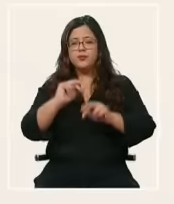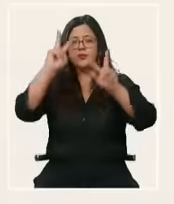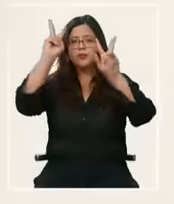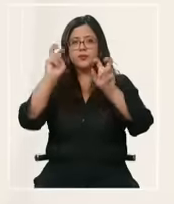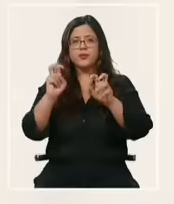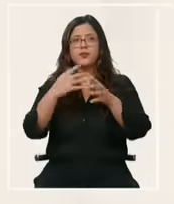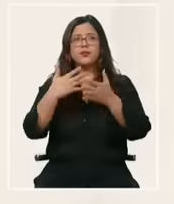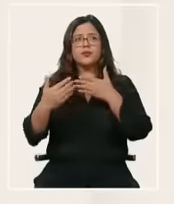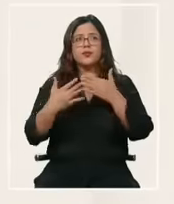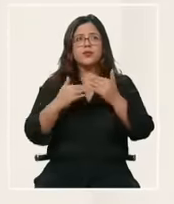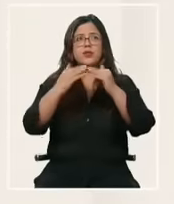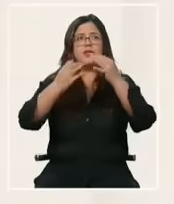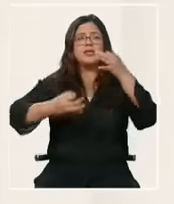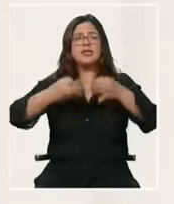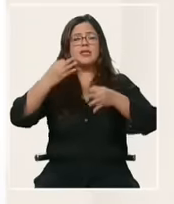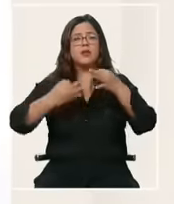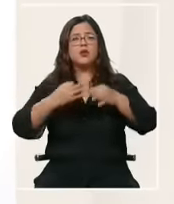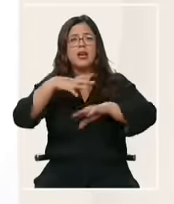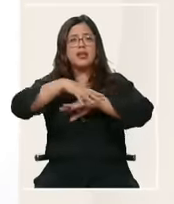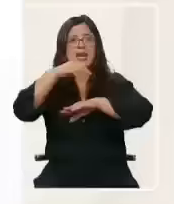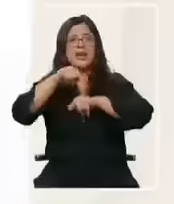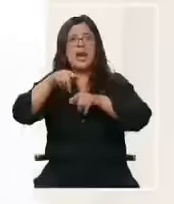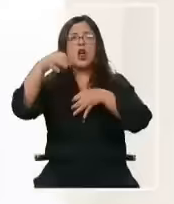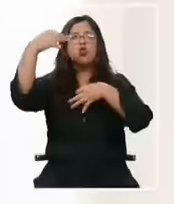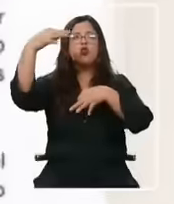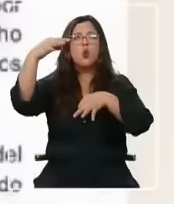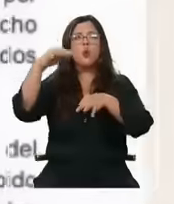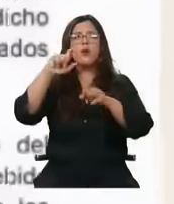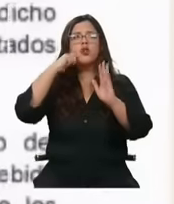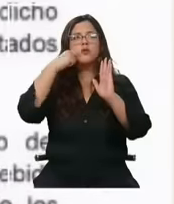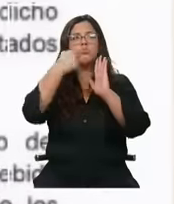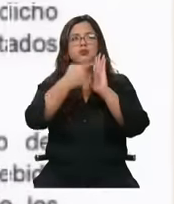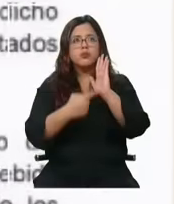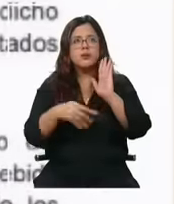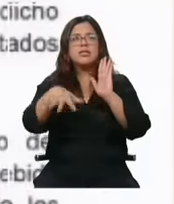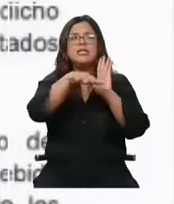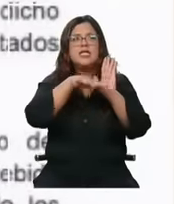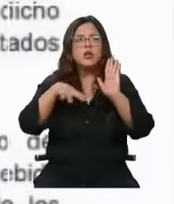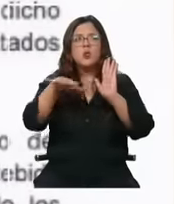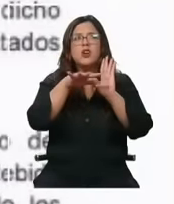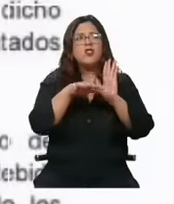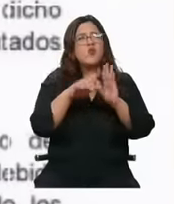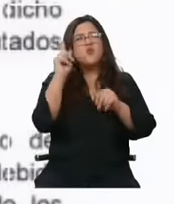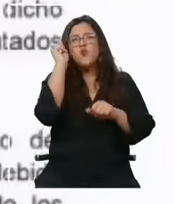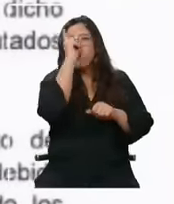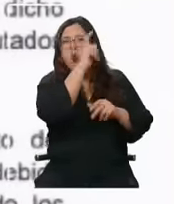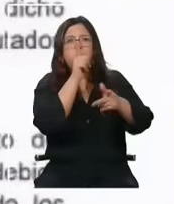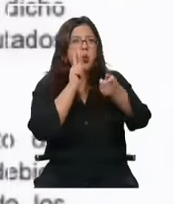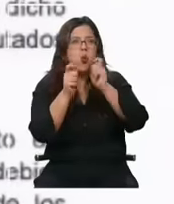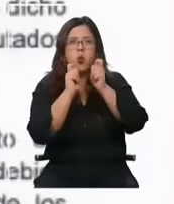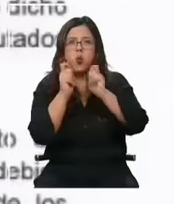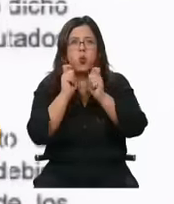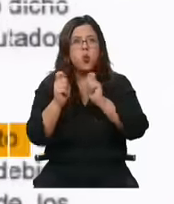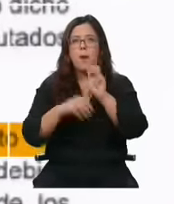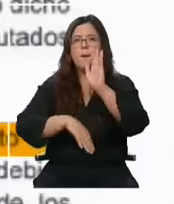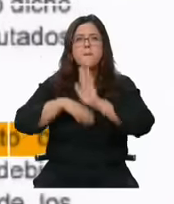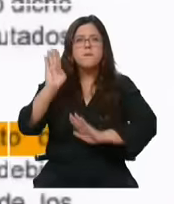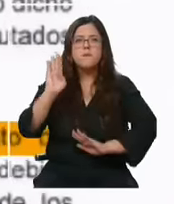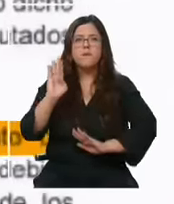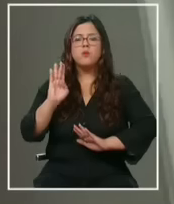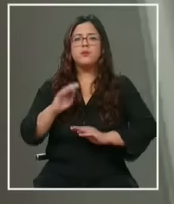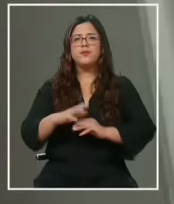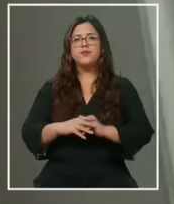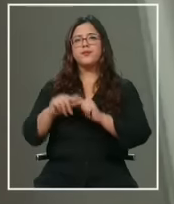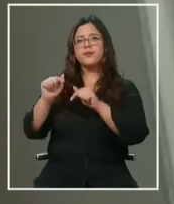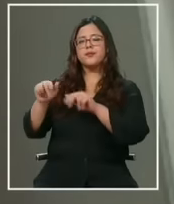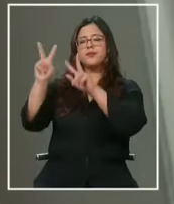en dependencias del Tribunal de Arica. El documento lo califica como el escenario más adverso y altamente más riesgoso. De